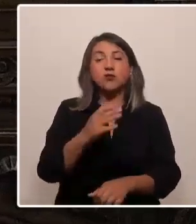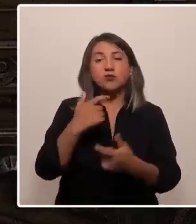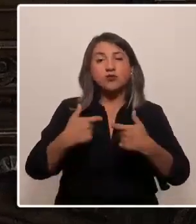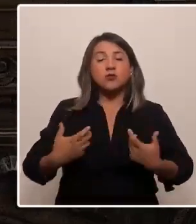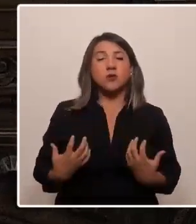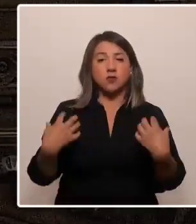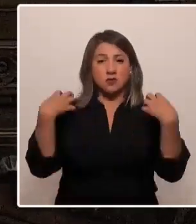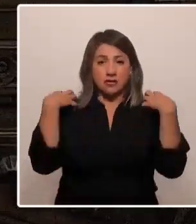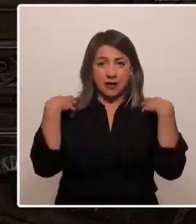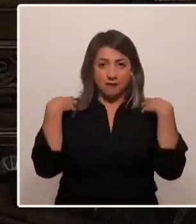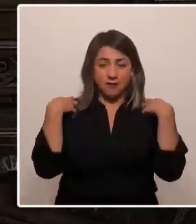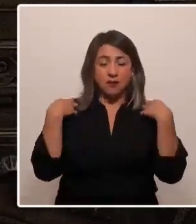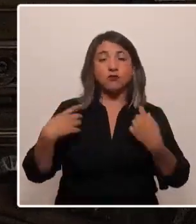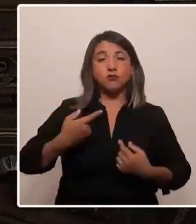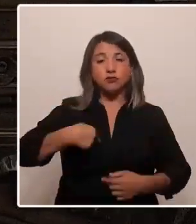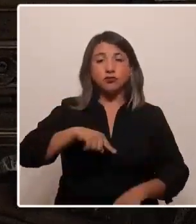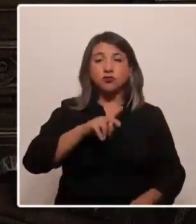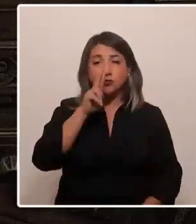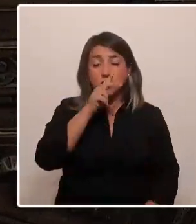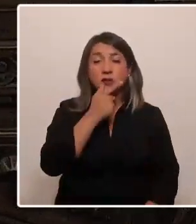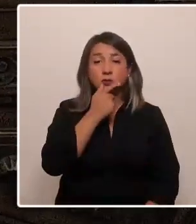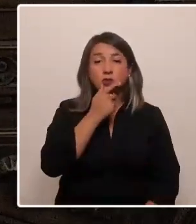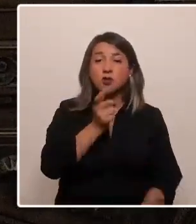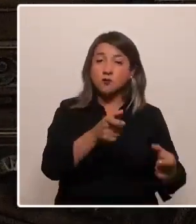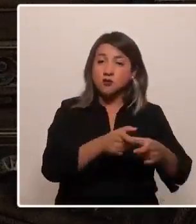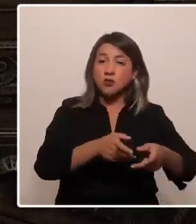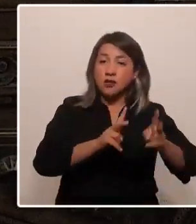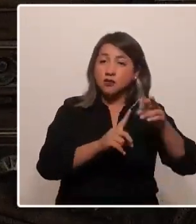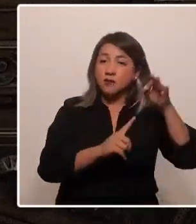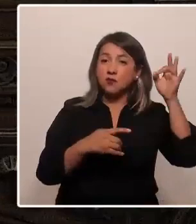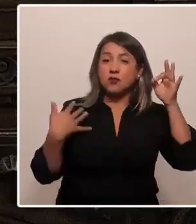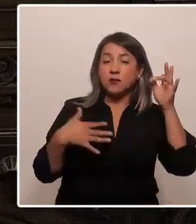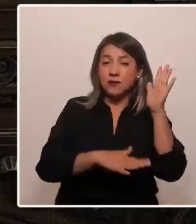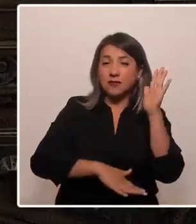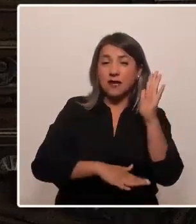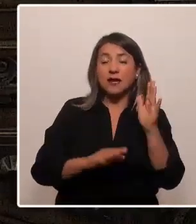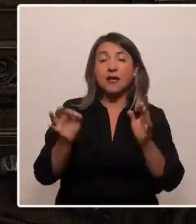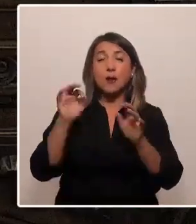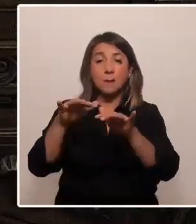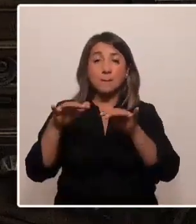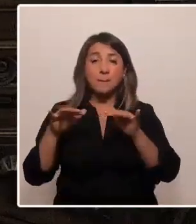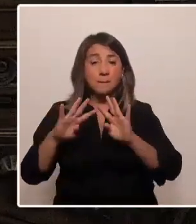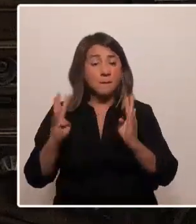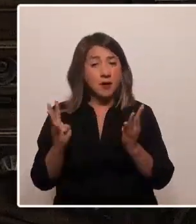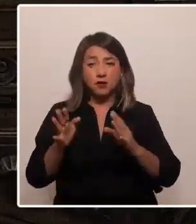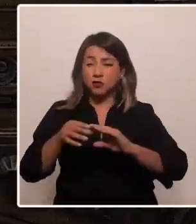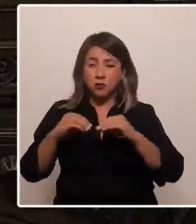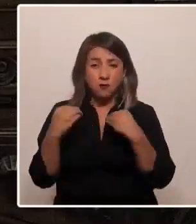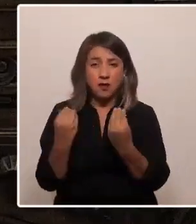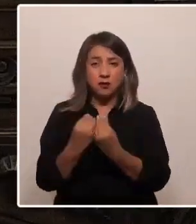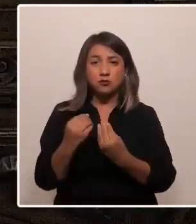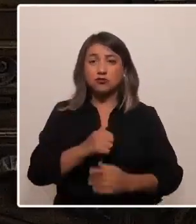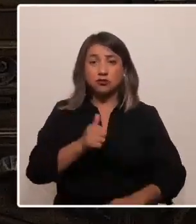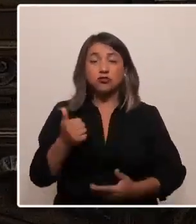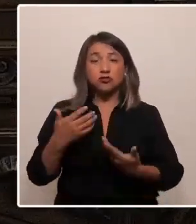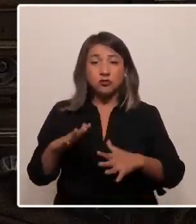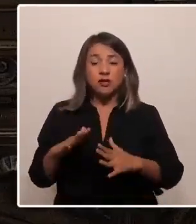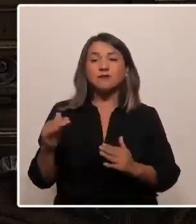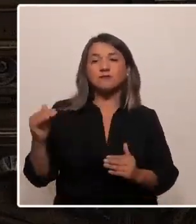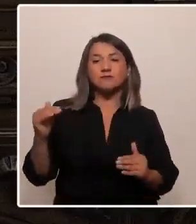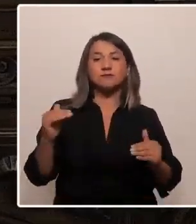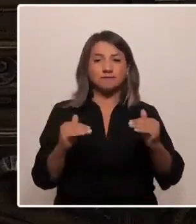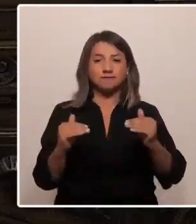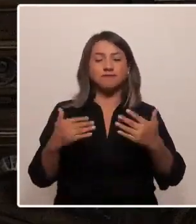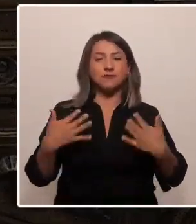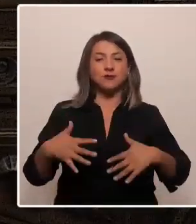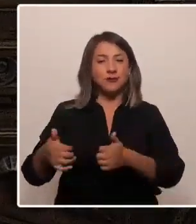que cargamos y no hay duda que tanto la Comisión de Derechos Fundamentales como el Pleno de la Convención Constitucional están a la altura de este desafío